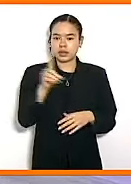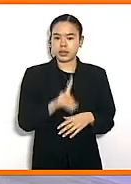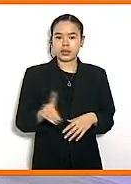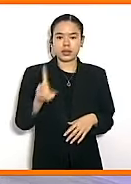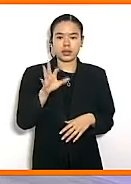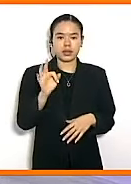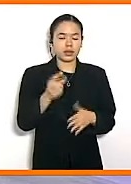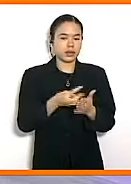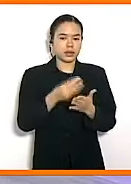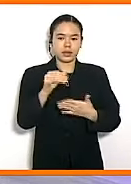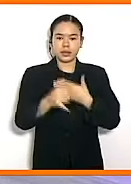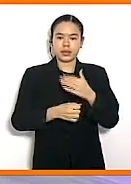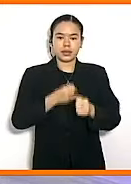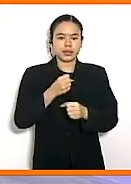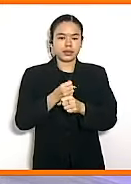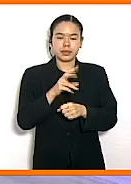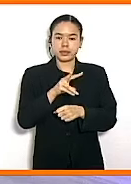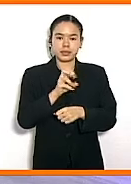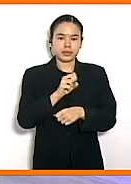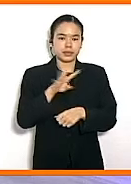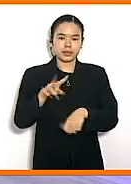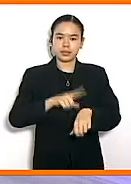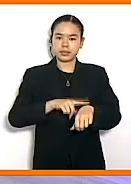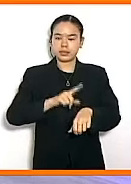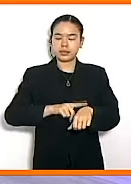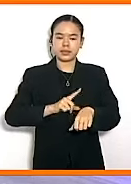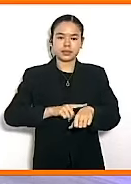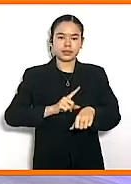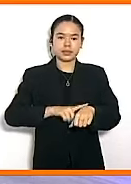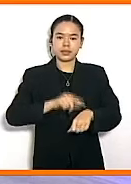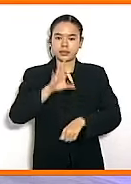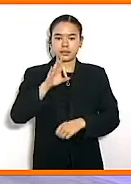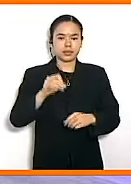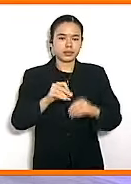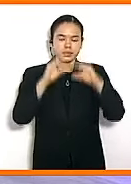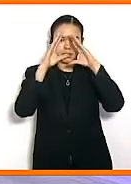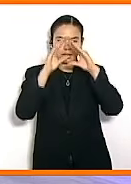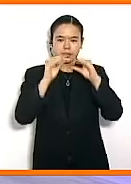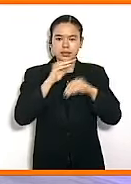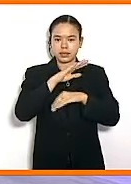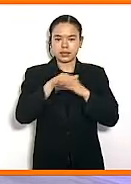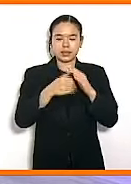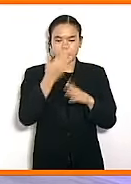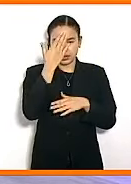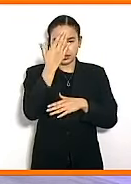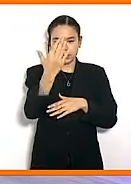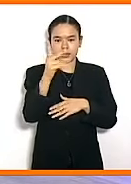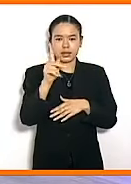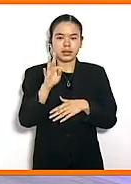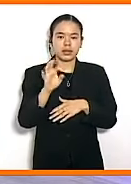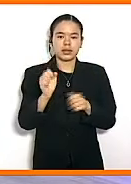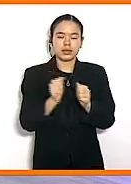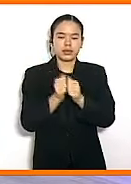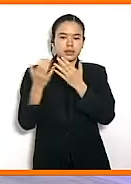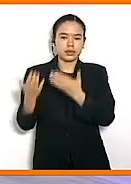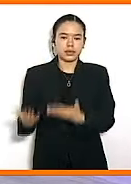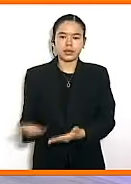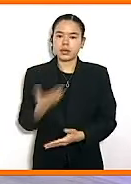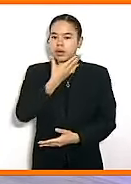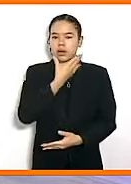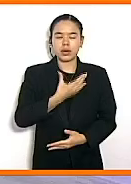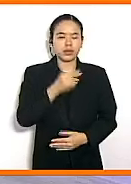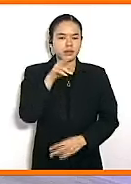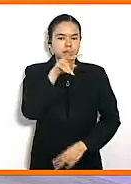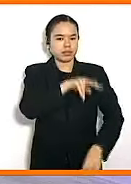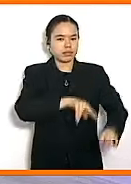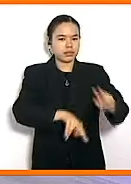de mayo del 2024, cuando el reloj marca las 9 en punto de la noche. Te saluda Kate Allen en la grata compañía del notario,